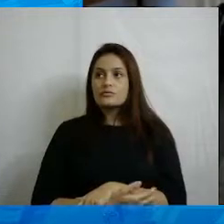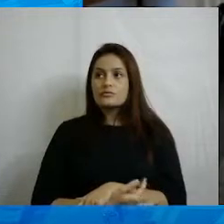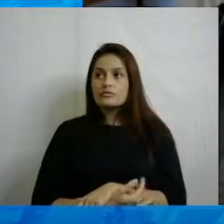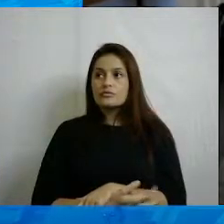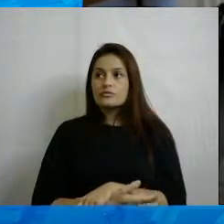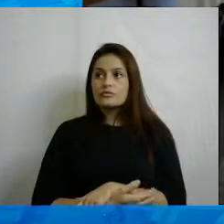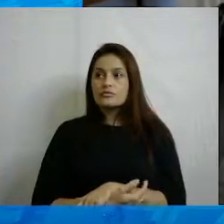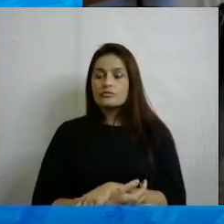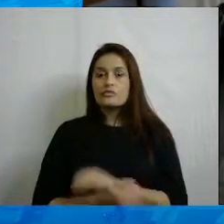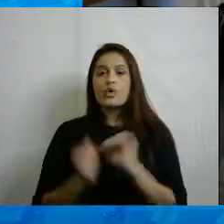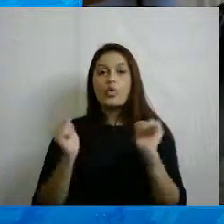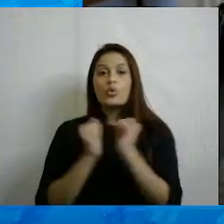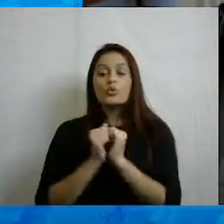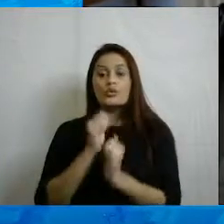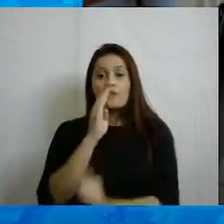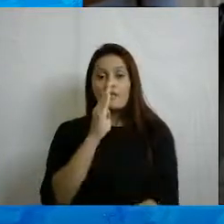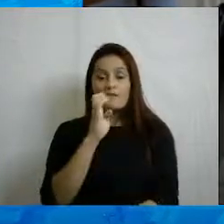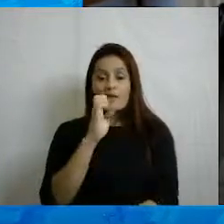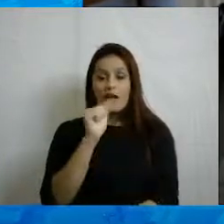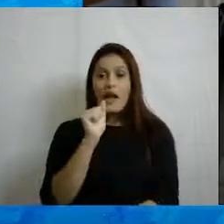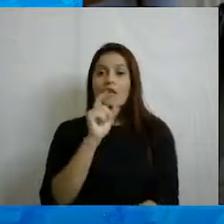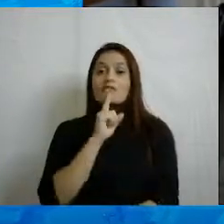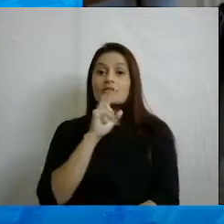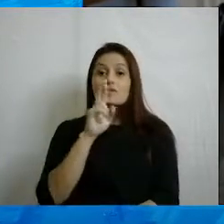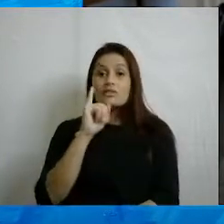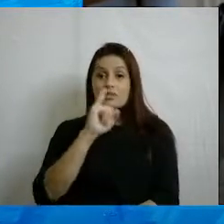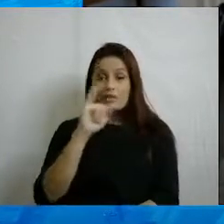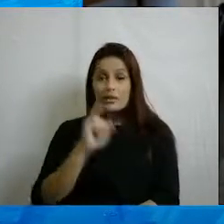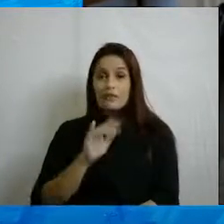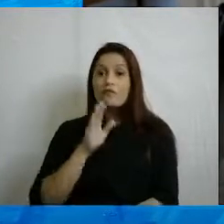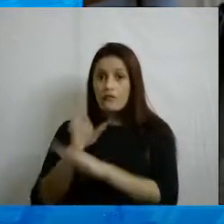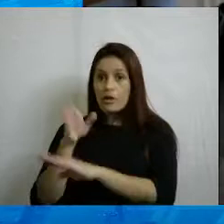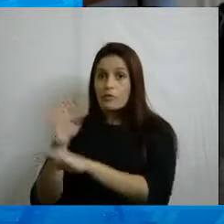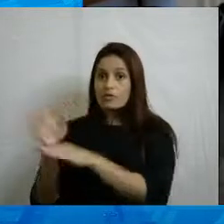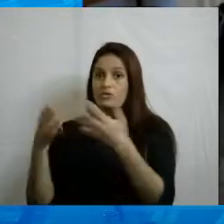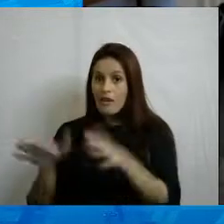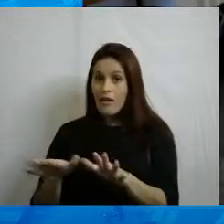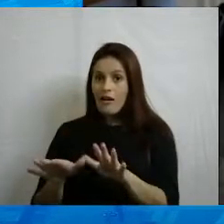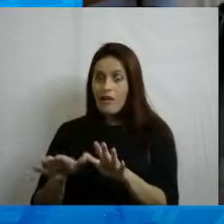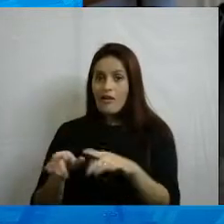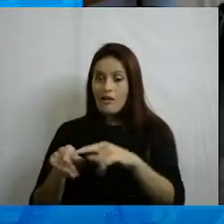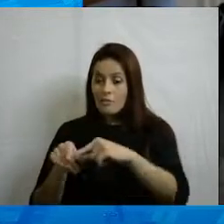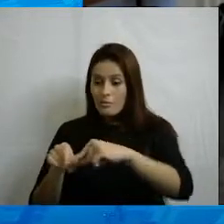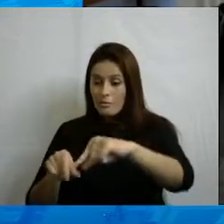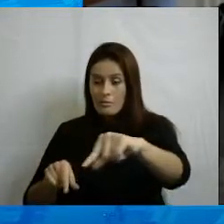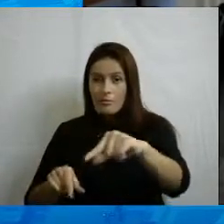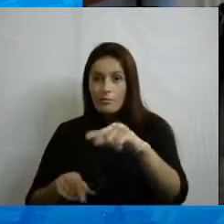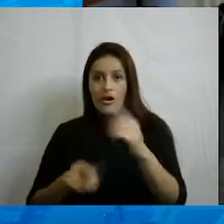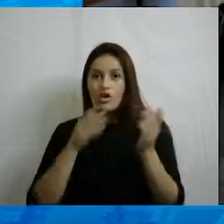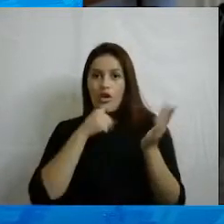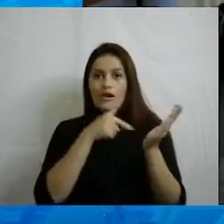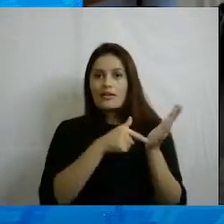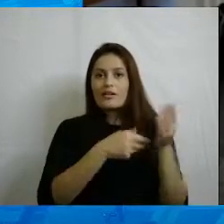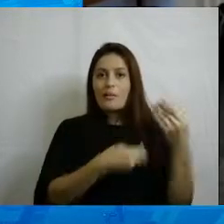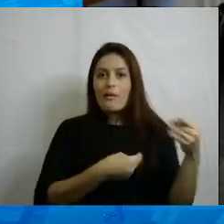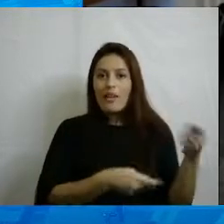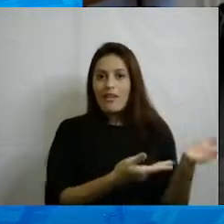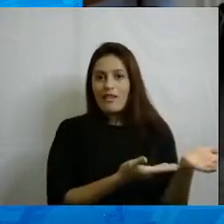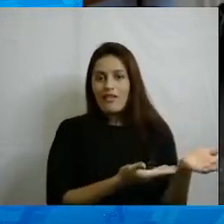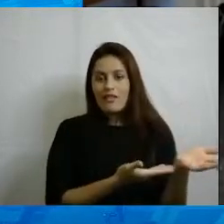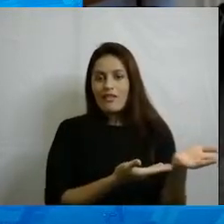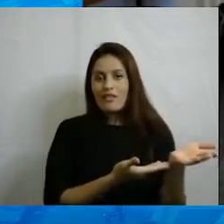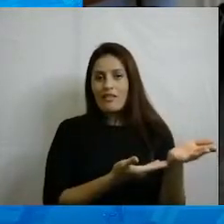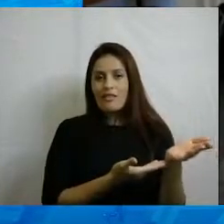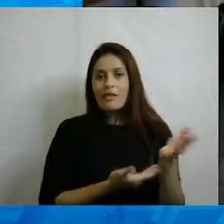junto con la señorita Beatriz, en terreno, verificamos, como le dije, el pasaje Reinaldo Carreño, que no se encontraba en el papel,